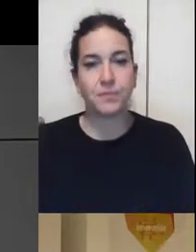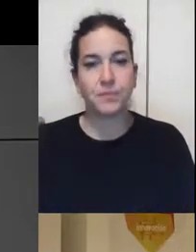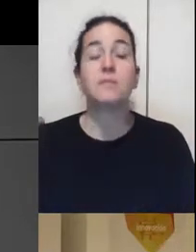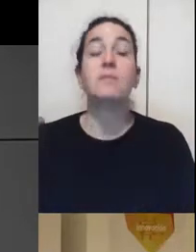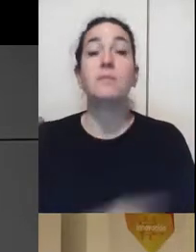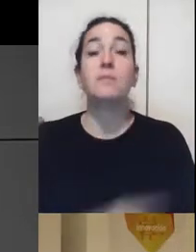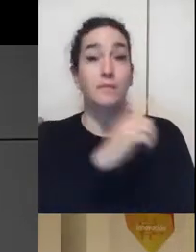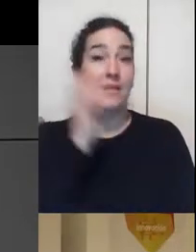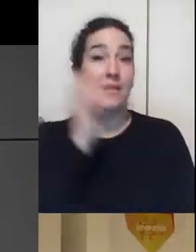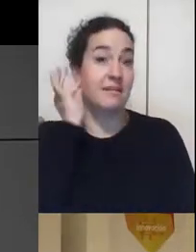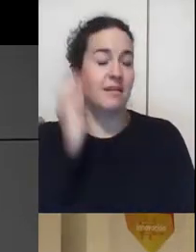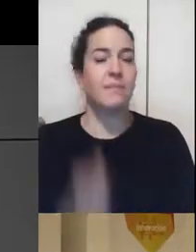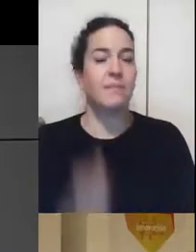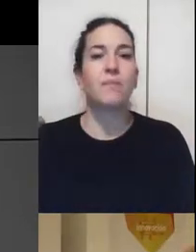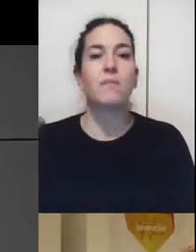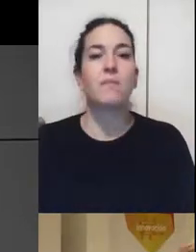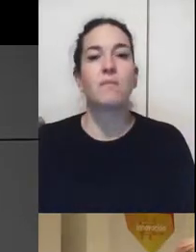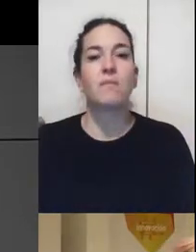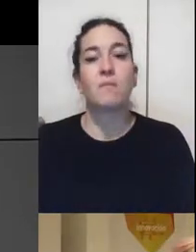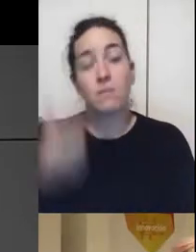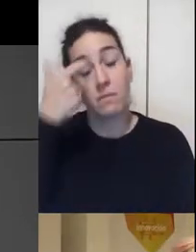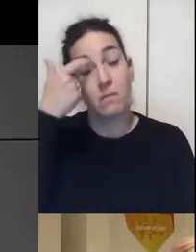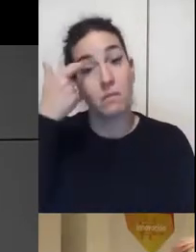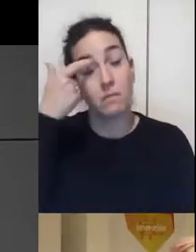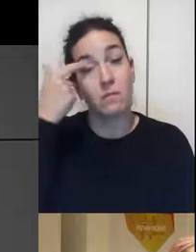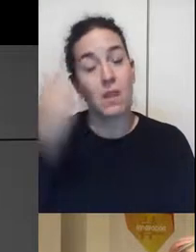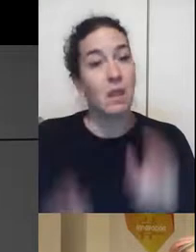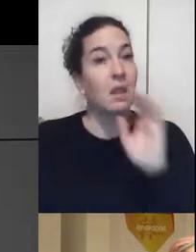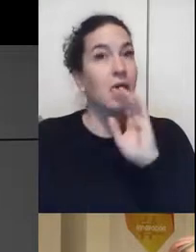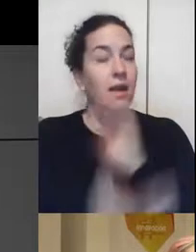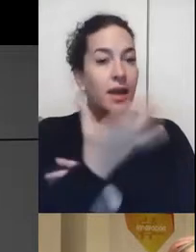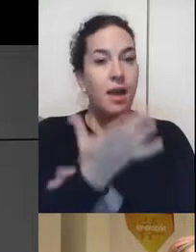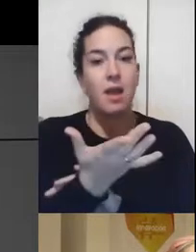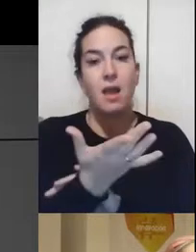chica desarrolló una serie